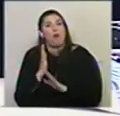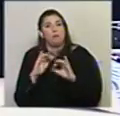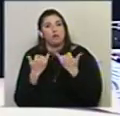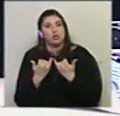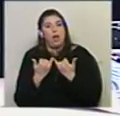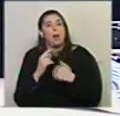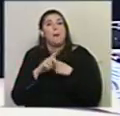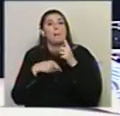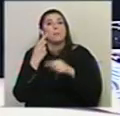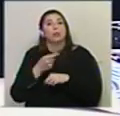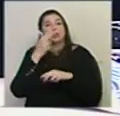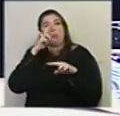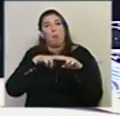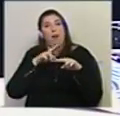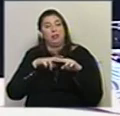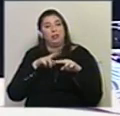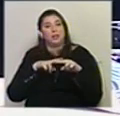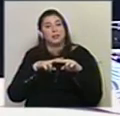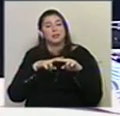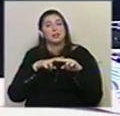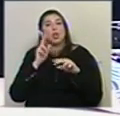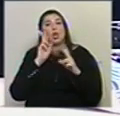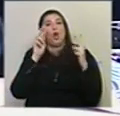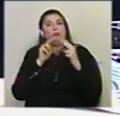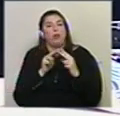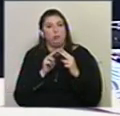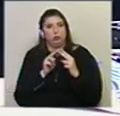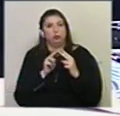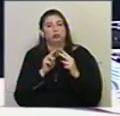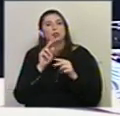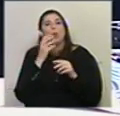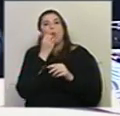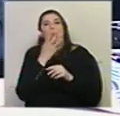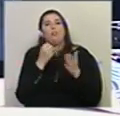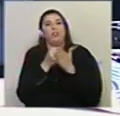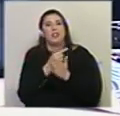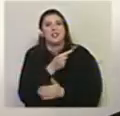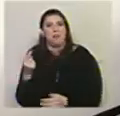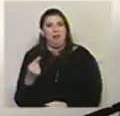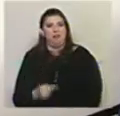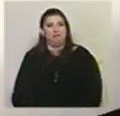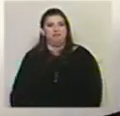El próximo martes a las 20 horas nos reencontramos aquí en 3356. Que tengan un buen fin de semana.